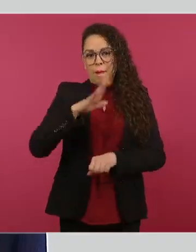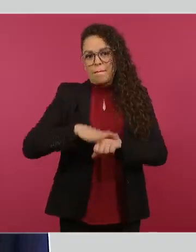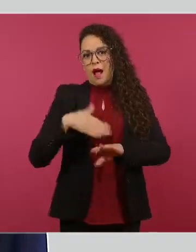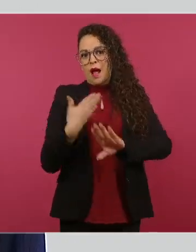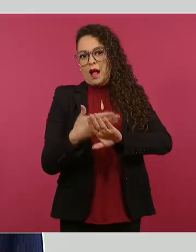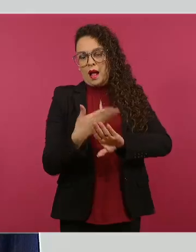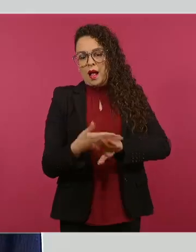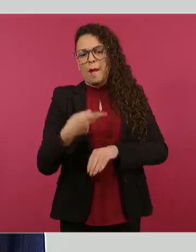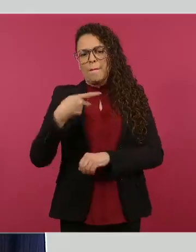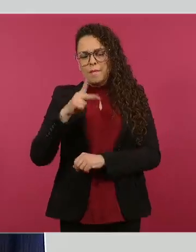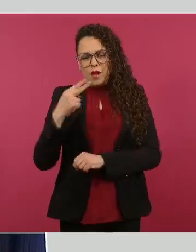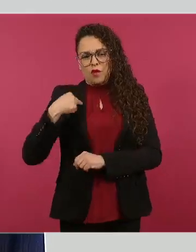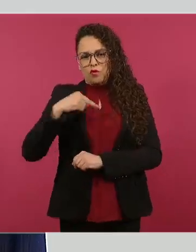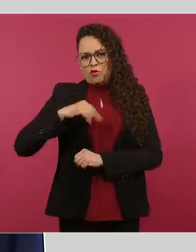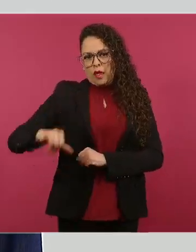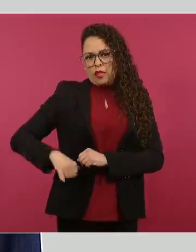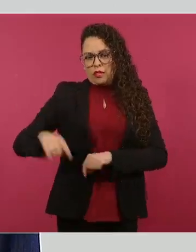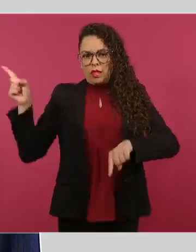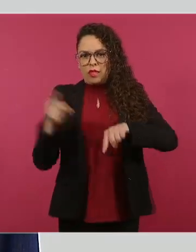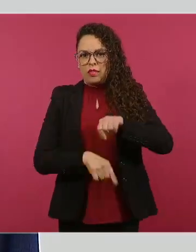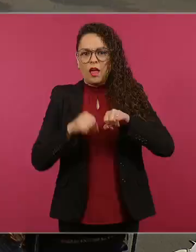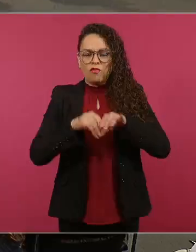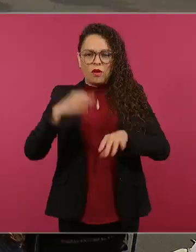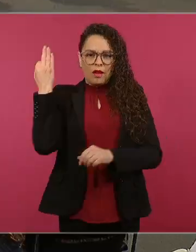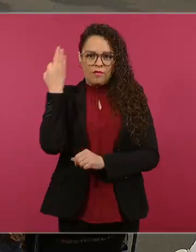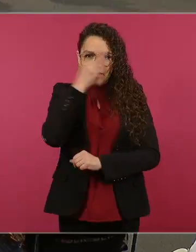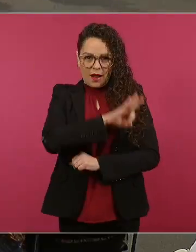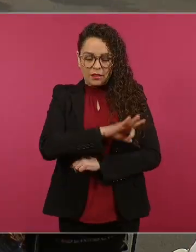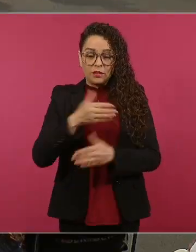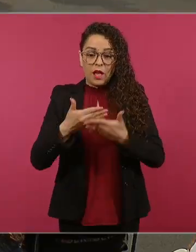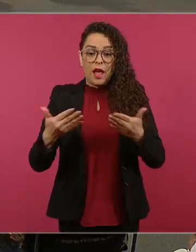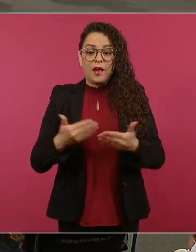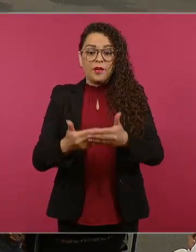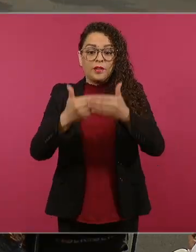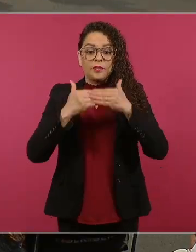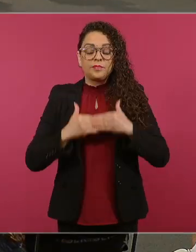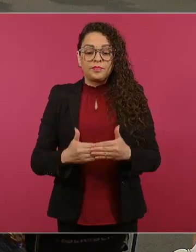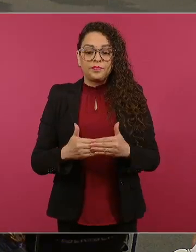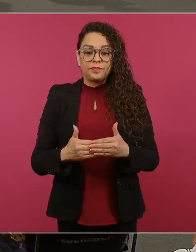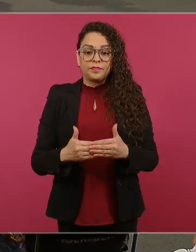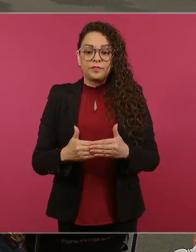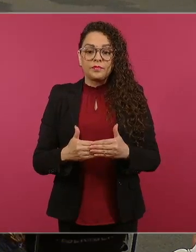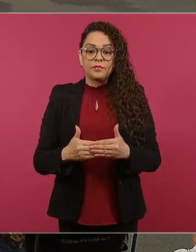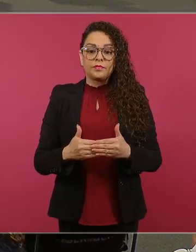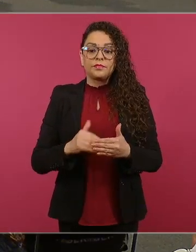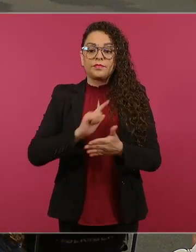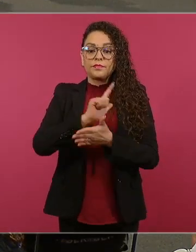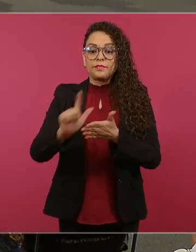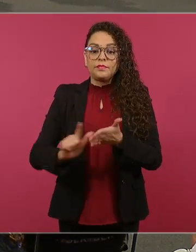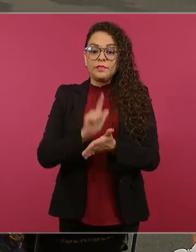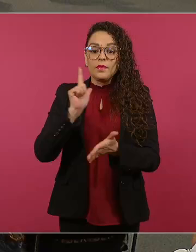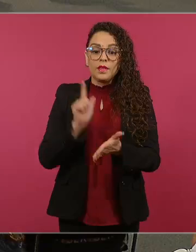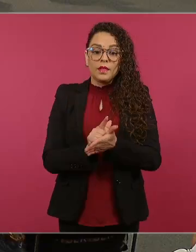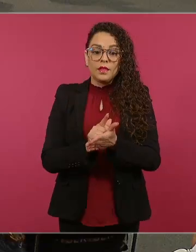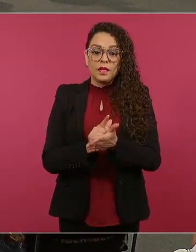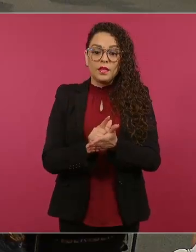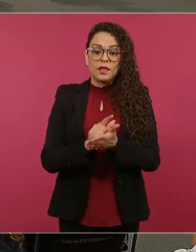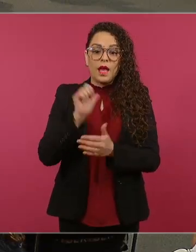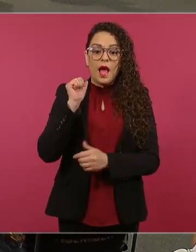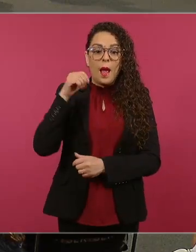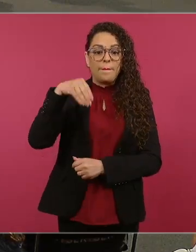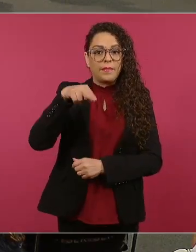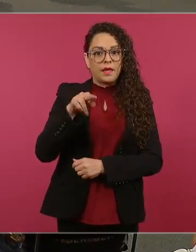infodemia, vamos con la colaboración sobre las mentiras acerca de las reformas para la ley de amnistía y sobre la ley de amparo.